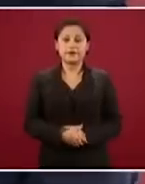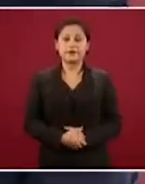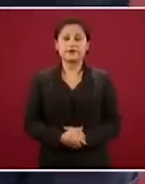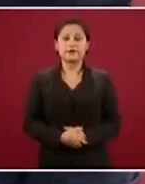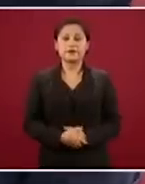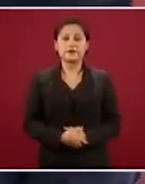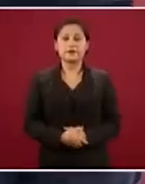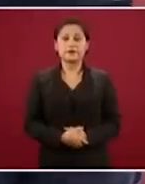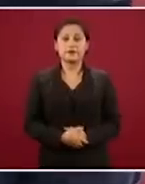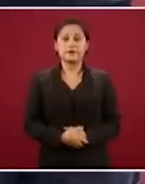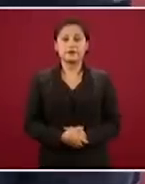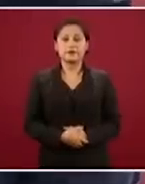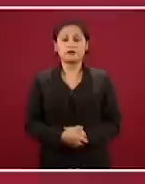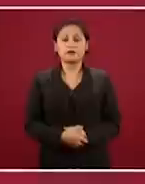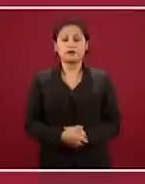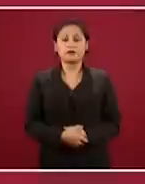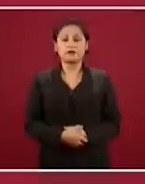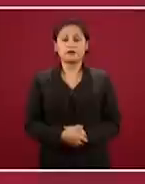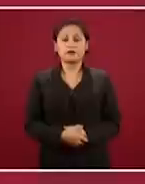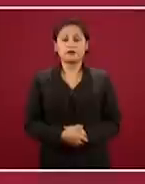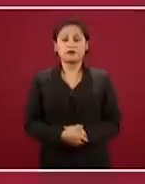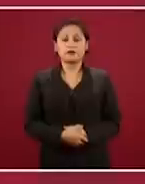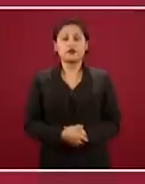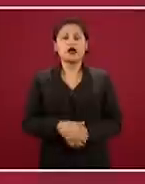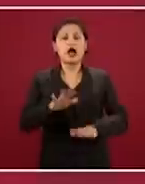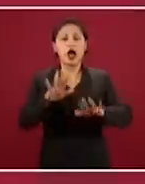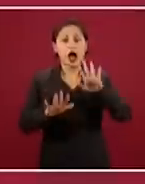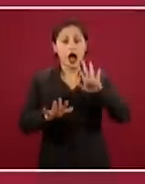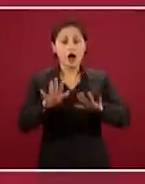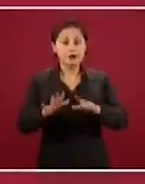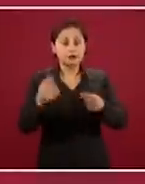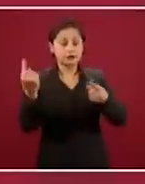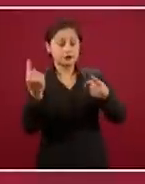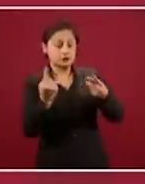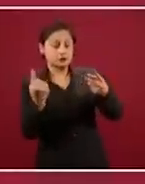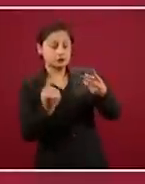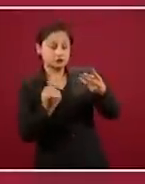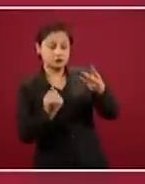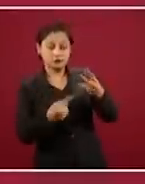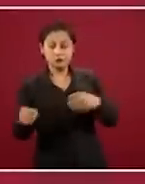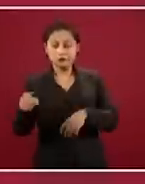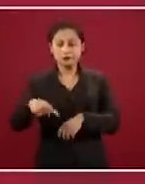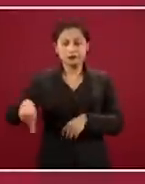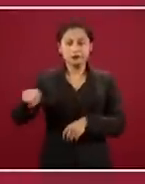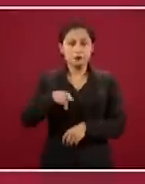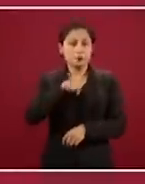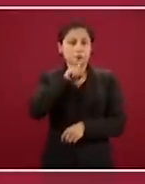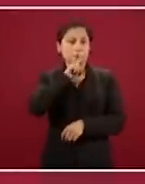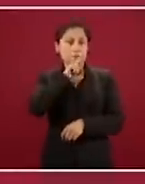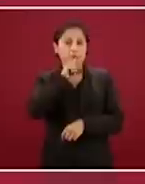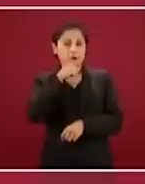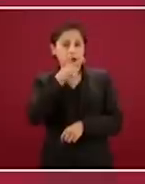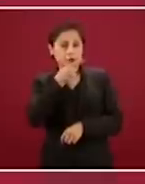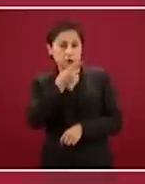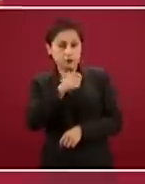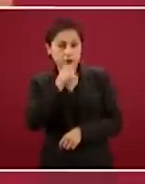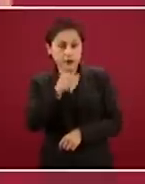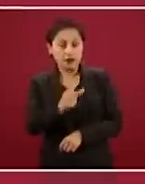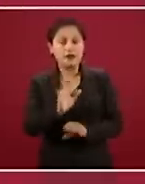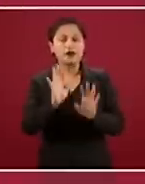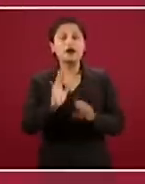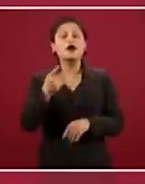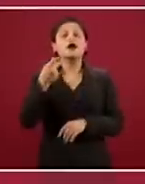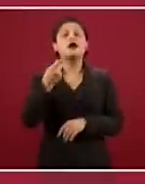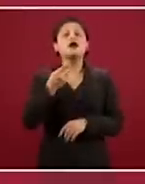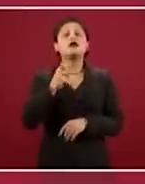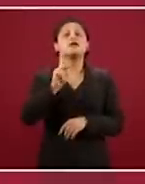no se toma en cuenta, ¿no? Pero si nosotros hubiésemos optado